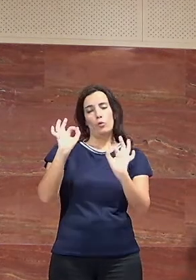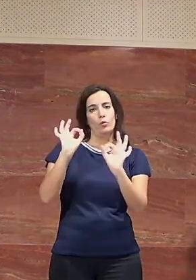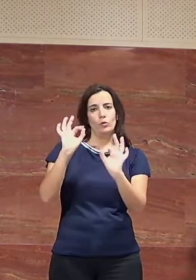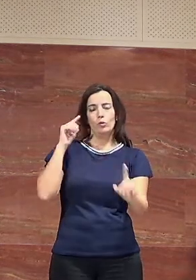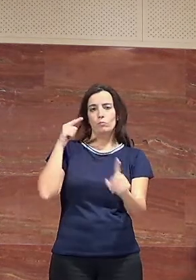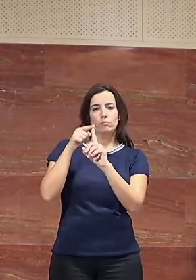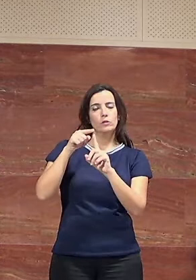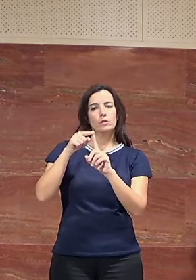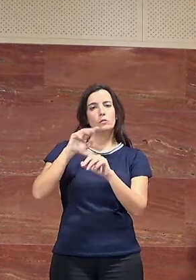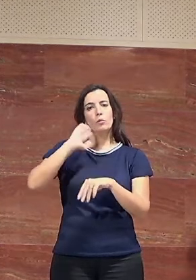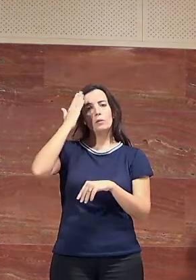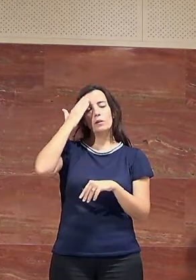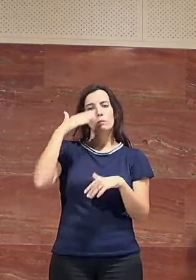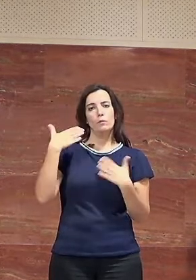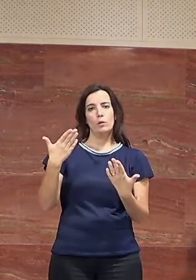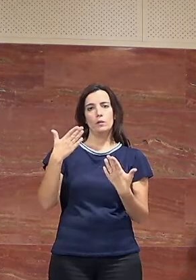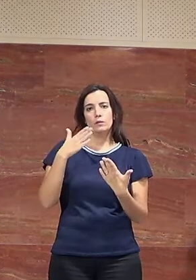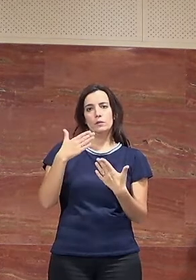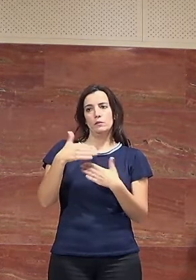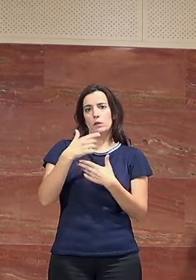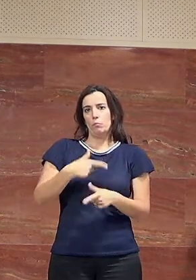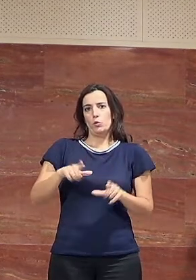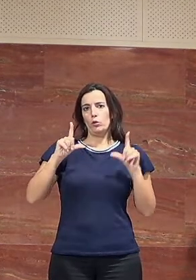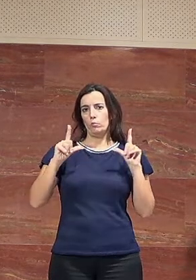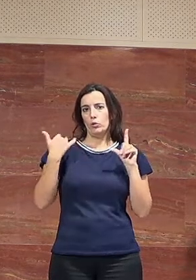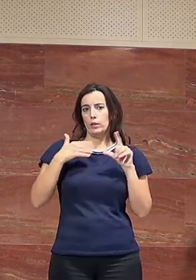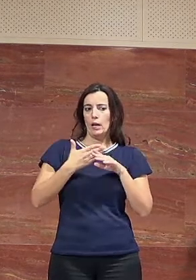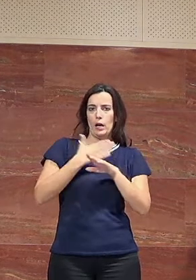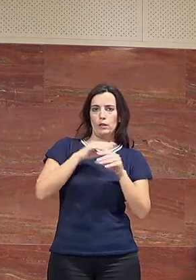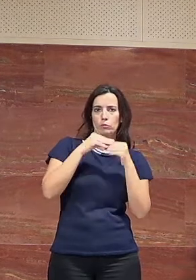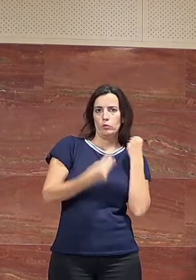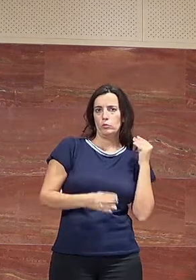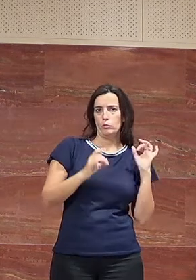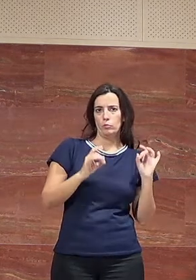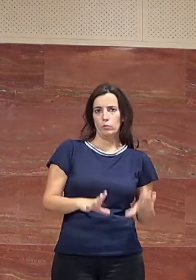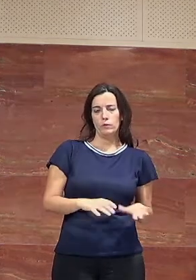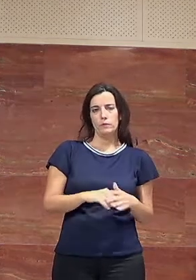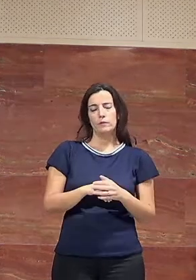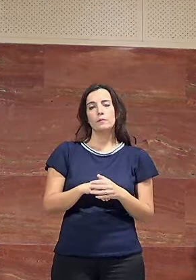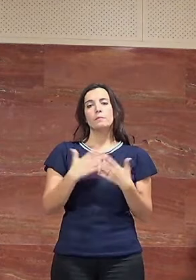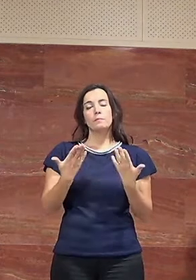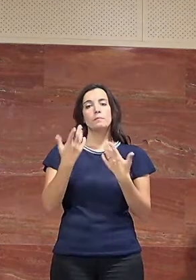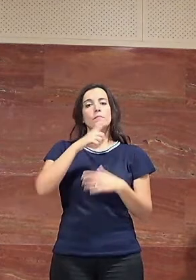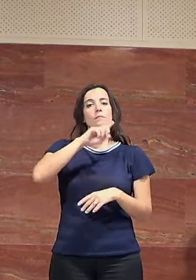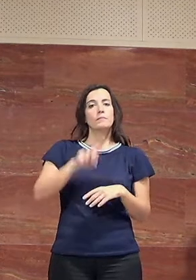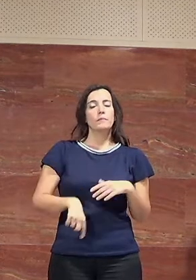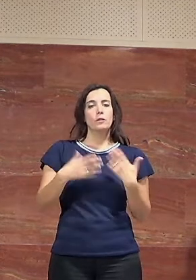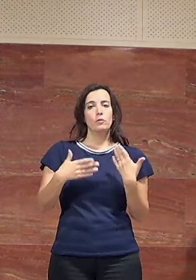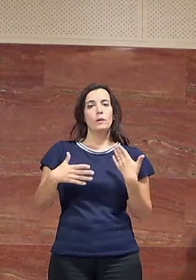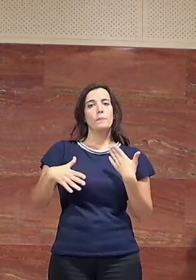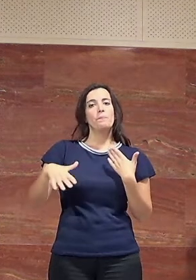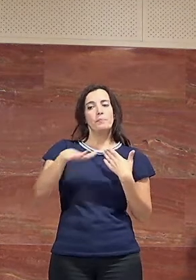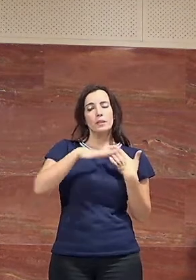es que el peatón tenga el protagonismo que ya planteábamos en esos trabajos anteriores, pero también recuperar el espacio público como